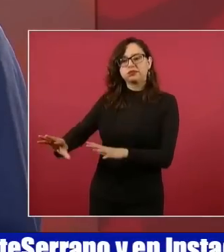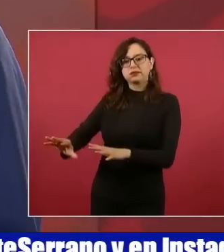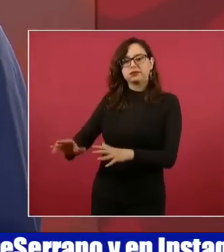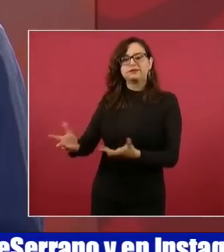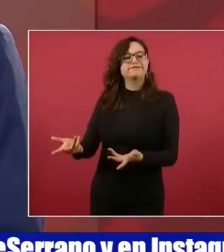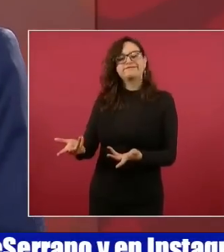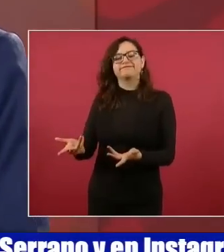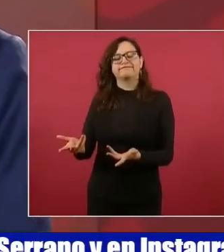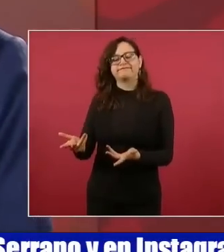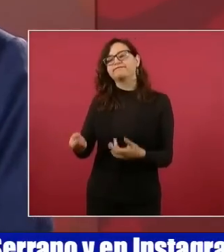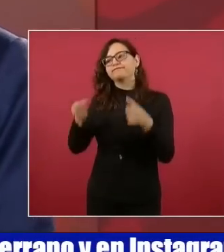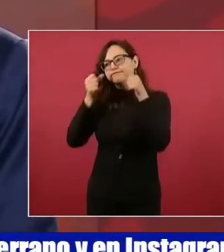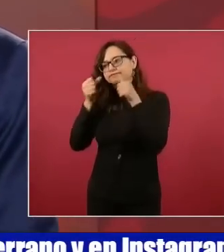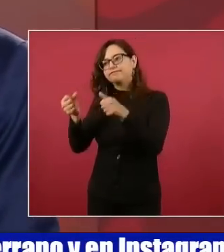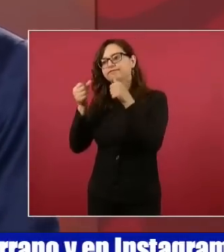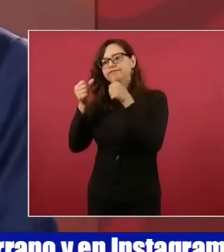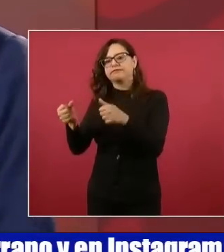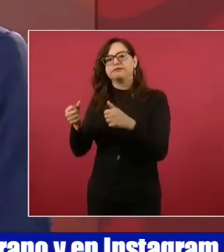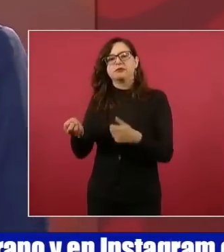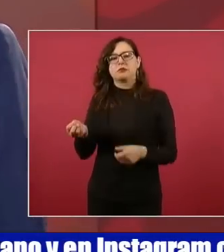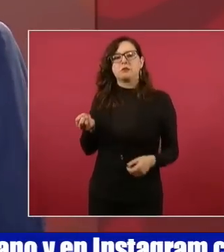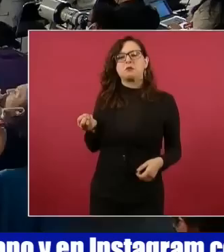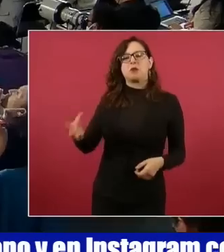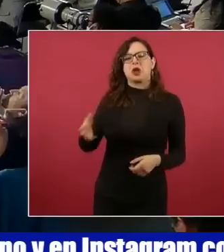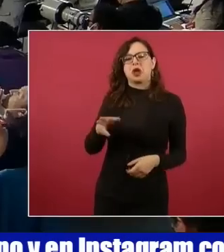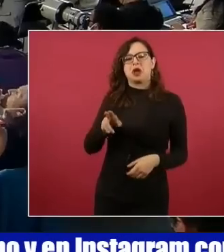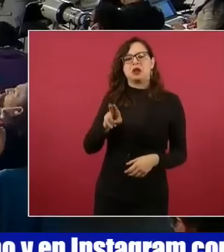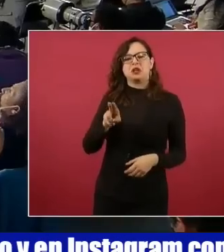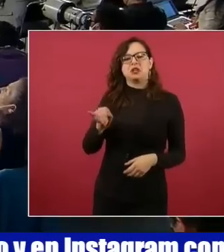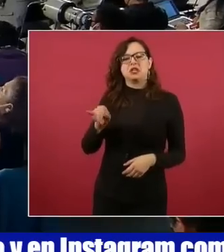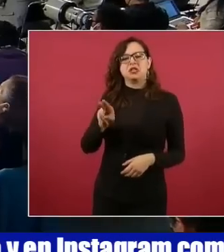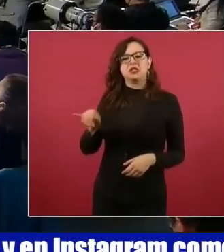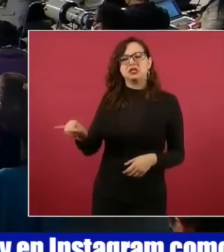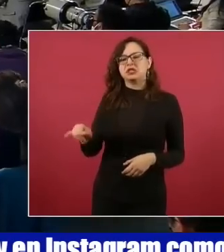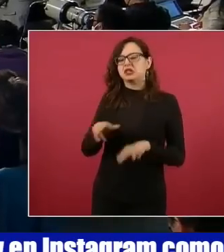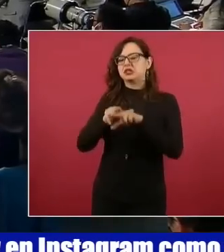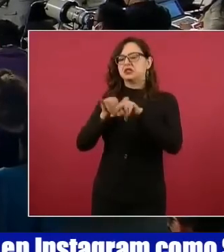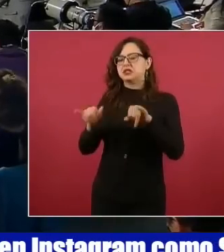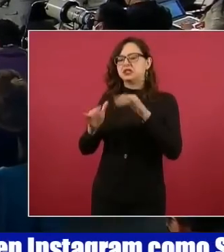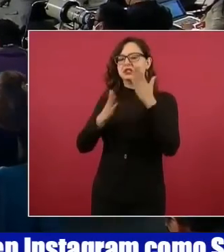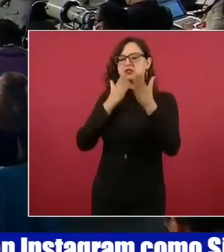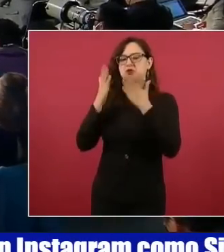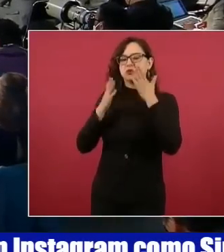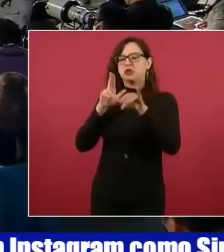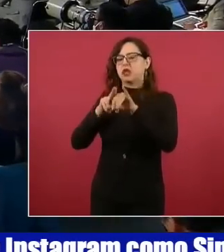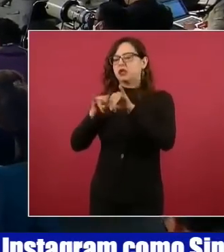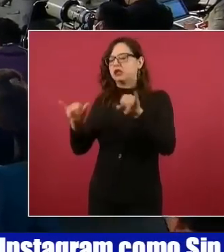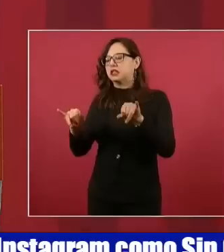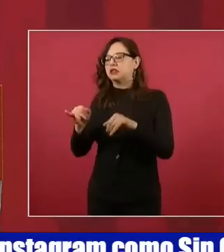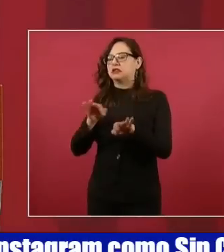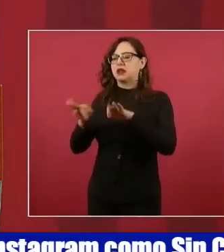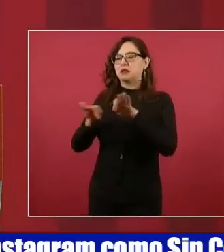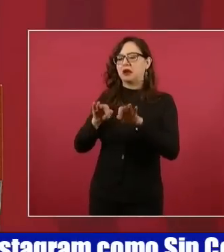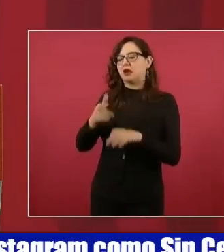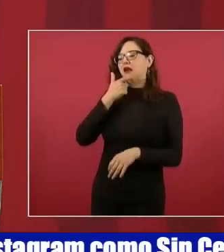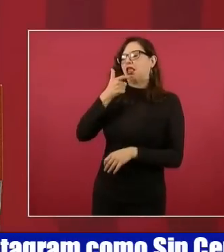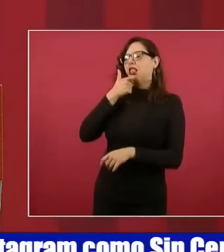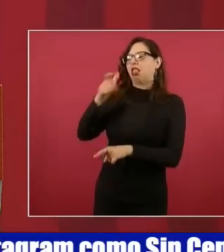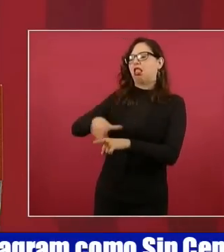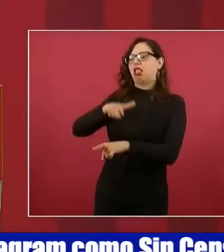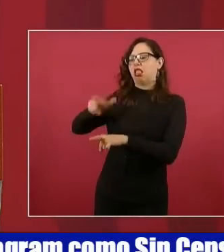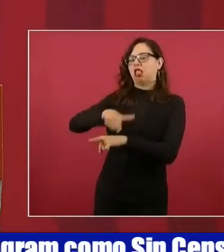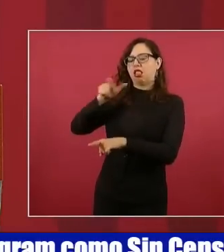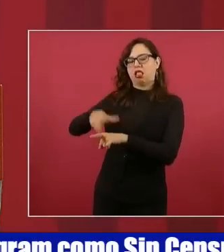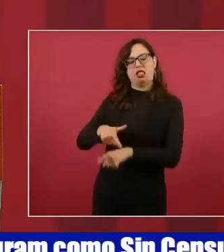mismo. Aseguró que él lo que cree es que pues es justicia también la no repetición, pero fíjese, Dalila Escobar